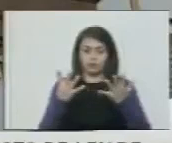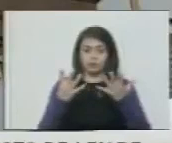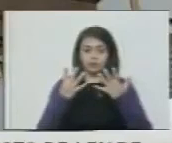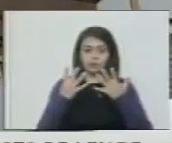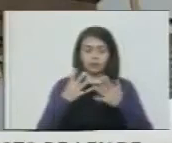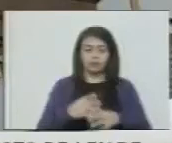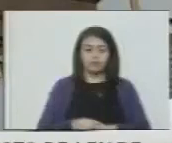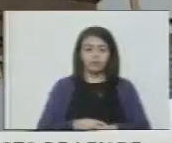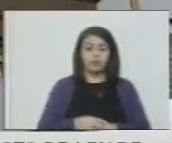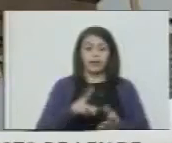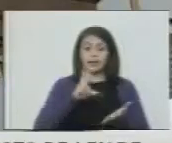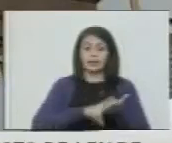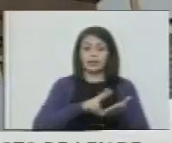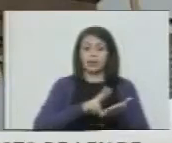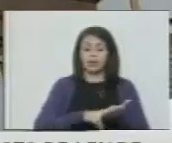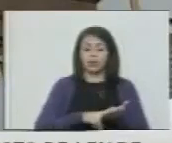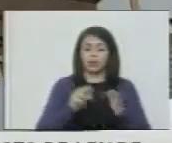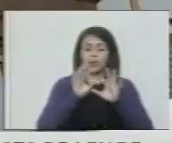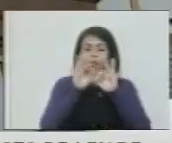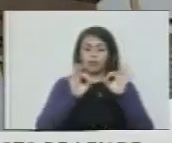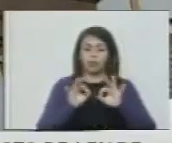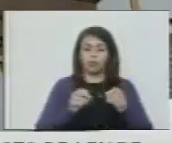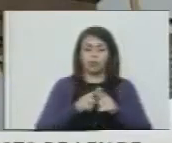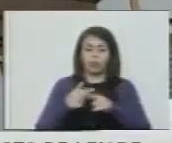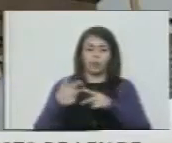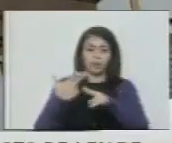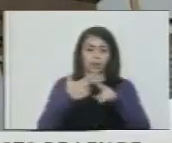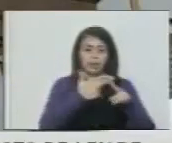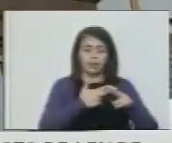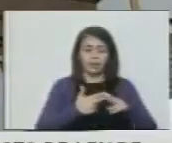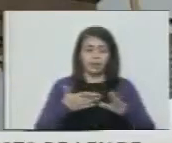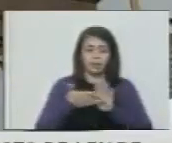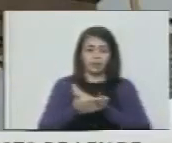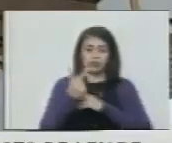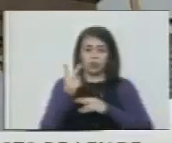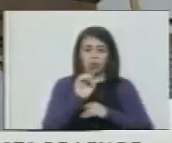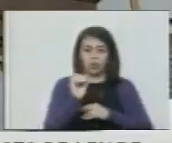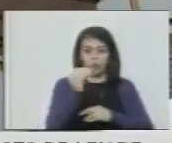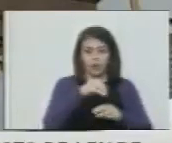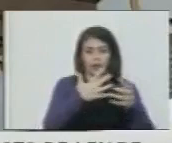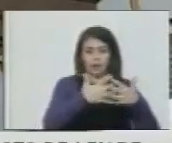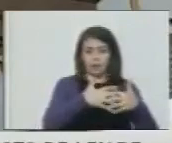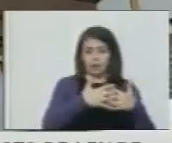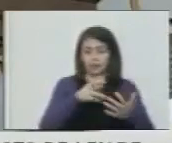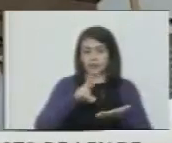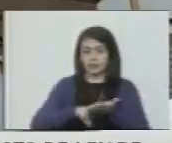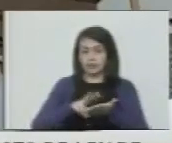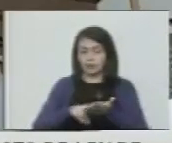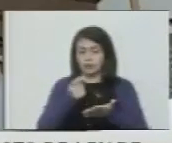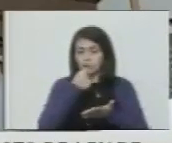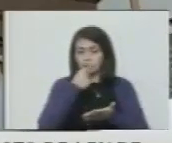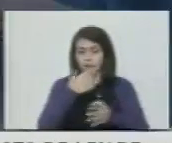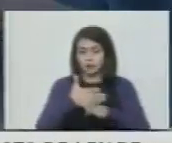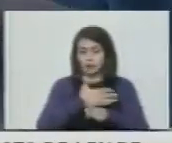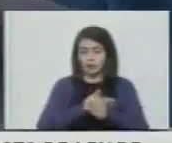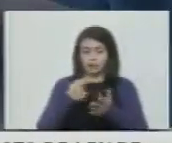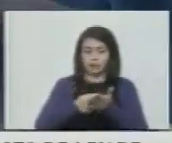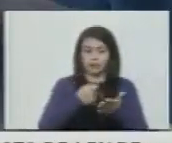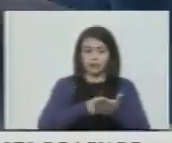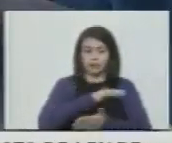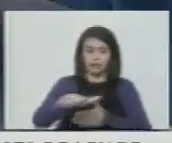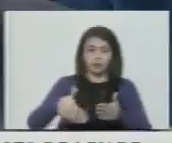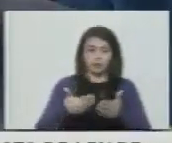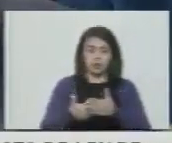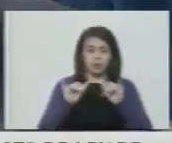9. Coaseguro, mecanismo de dispersión de riesgo mediante el cual dos o más empresas de seguro o medicina prepagada dan